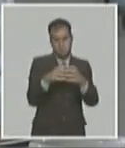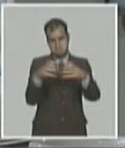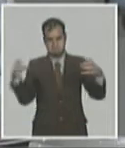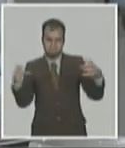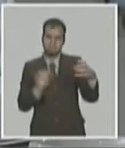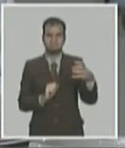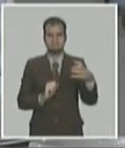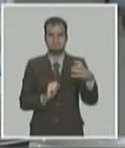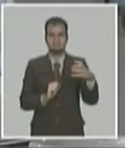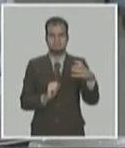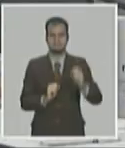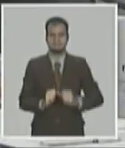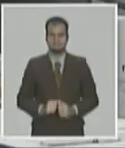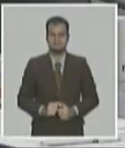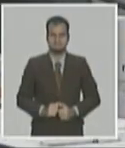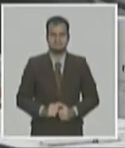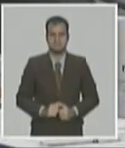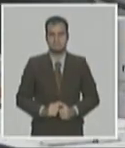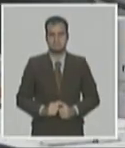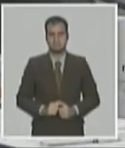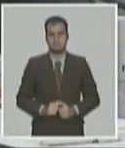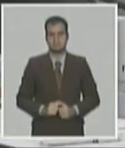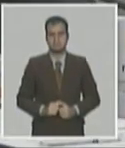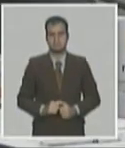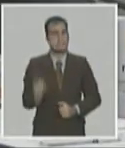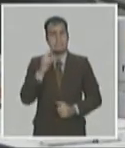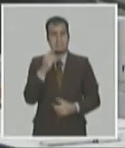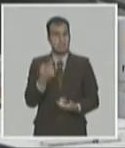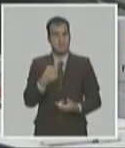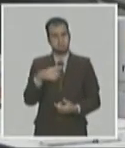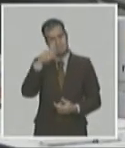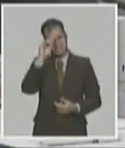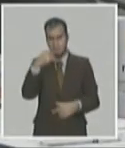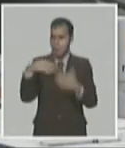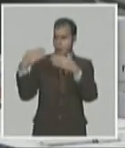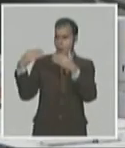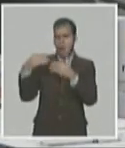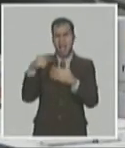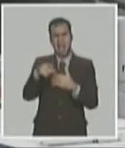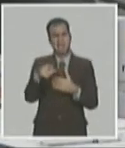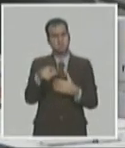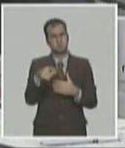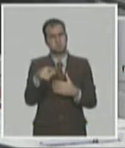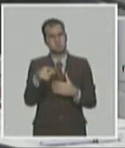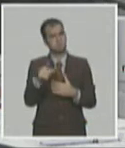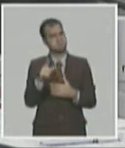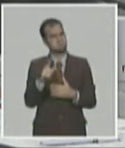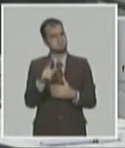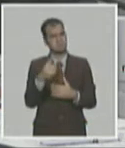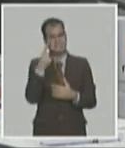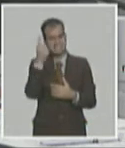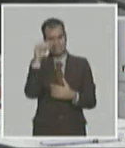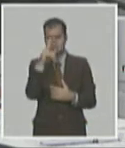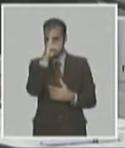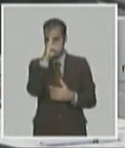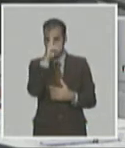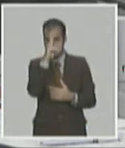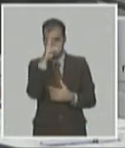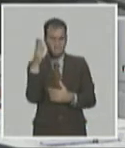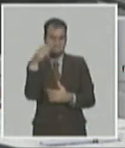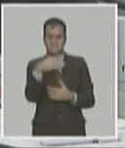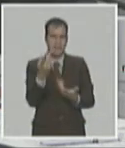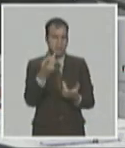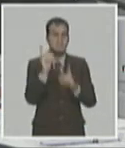los territorios. Pero incluso en aquel momento no era común, e incluso se protegía mucho que los médicos fueran a la